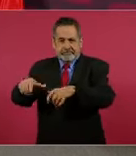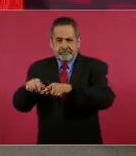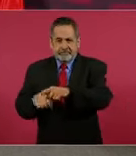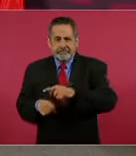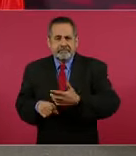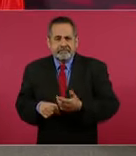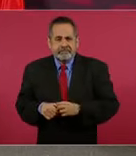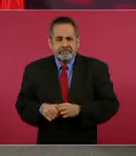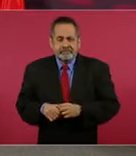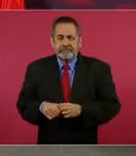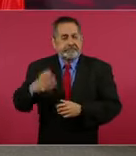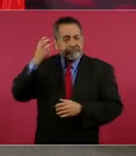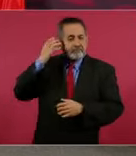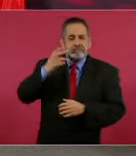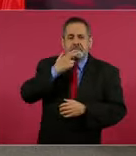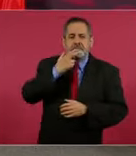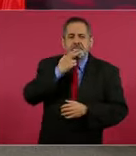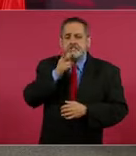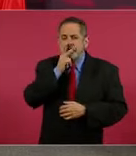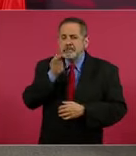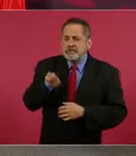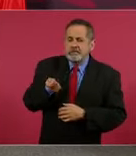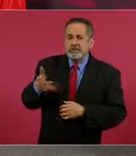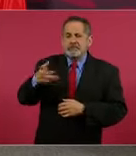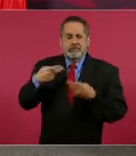la palabra pueblo para el discurso,